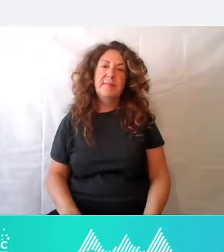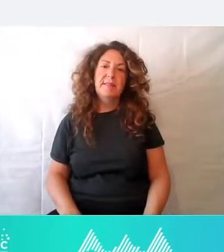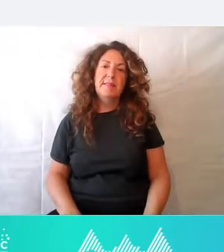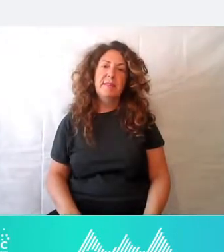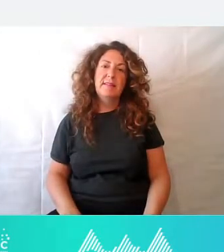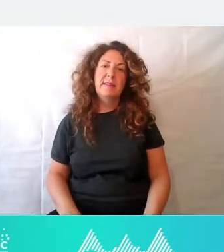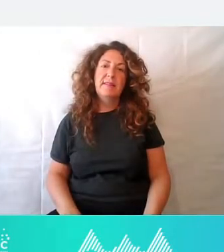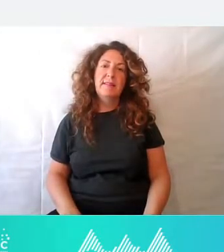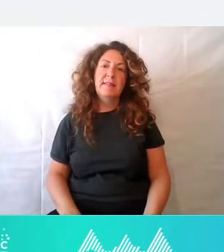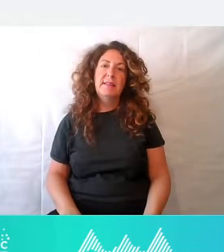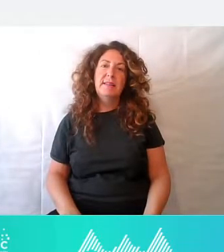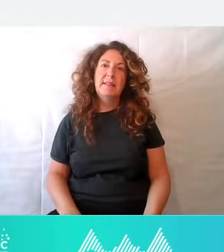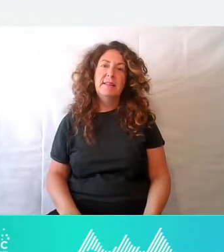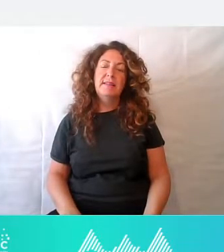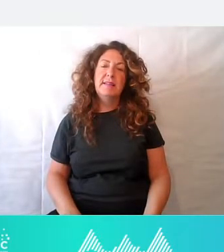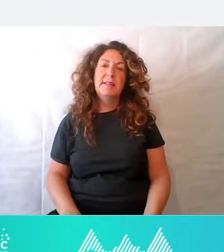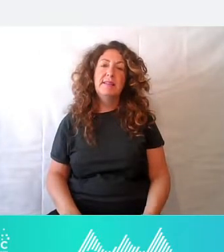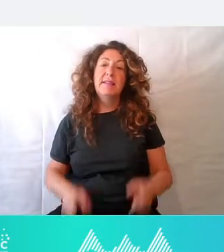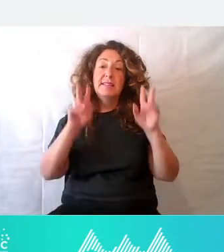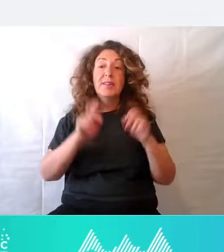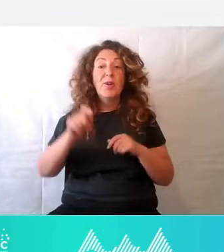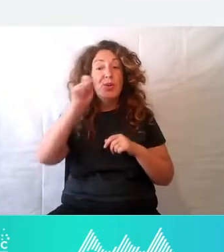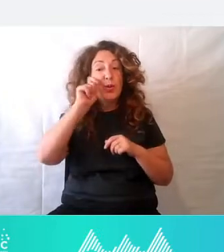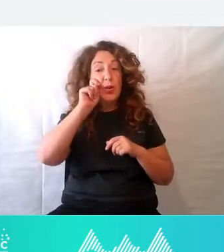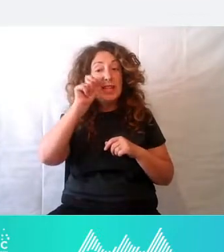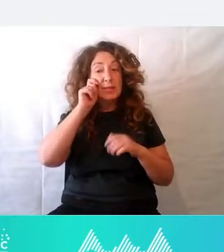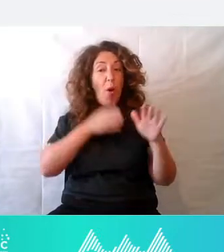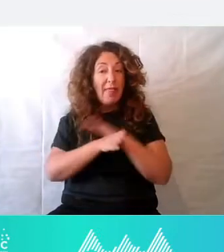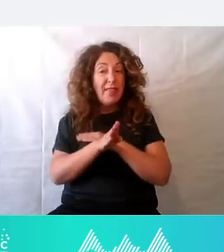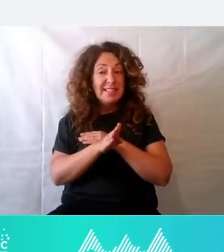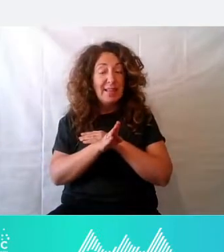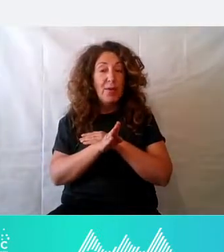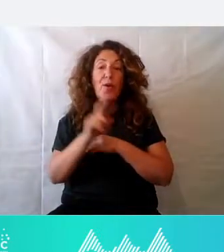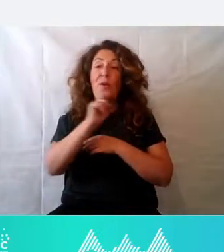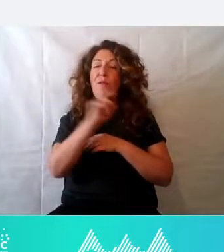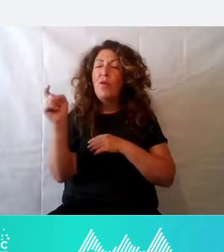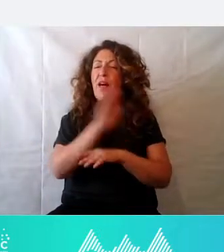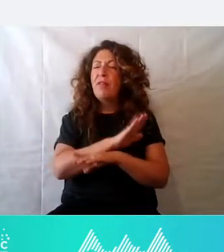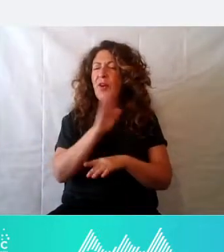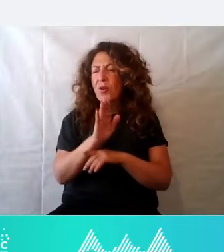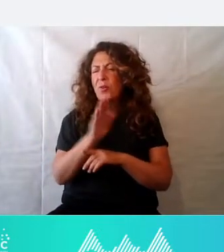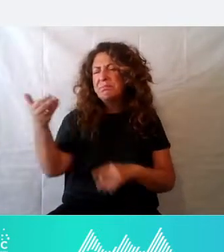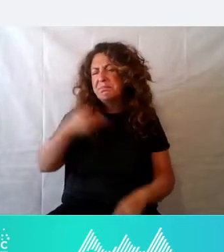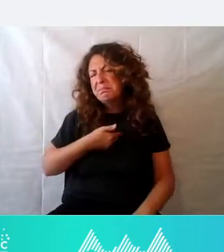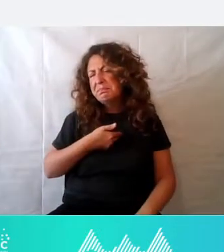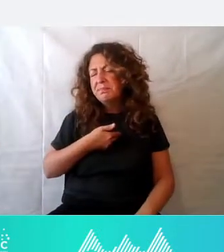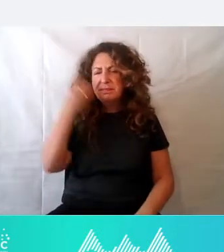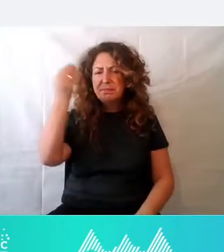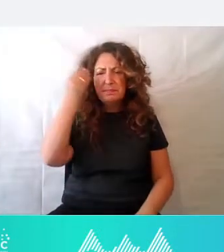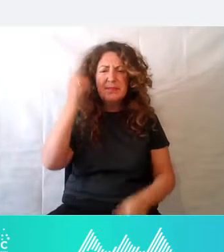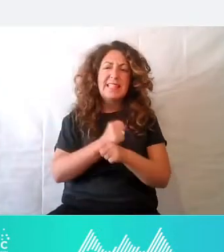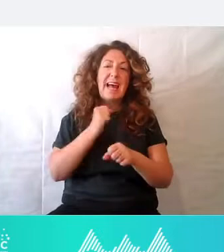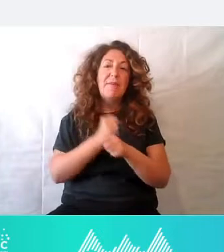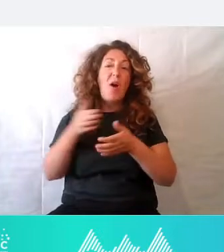pero en el ámbito del turismo accesible fundación 11 nos planteó la posibilidad de trabajar para hacer el camino de santiago